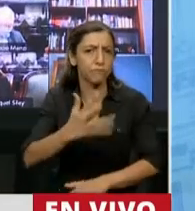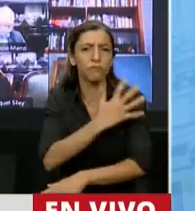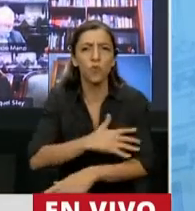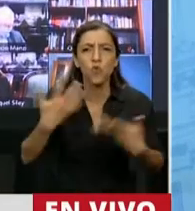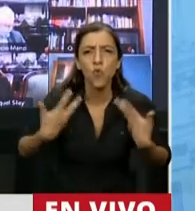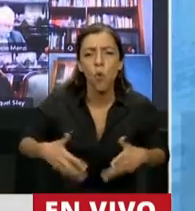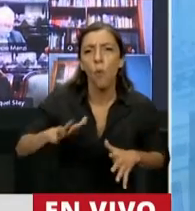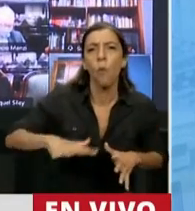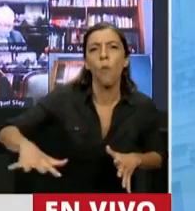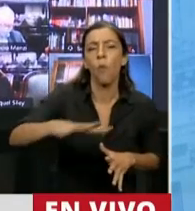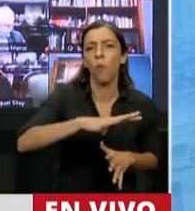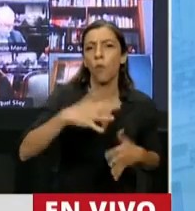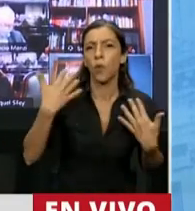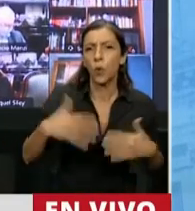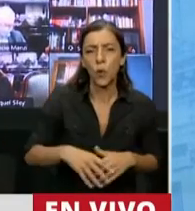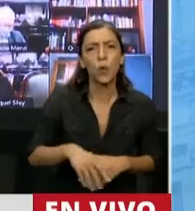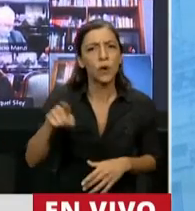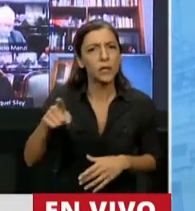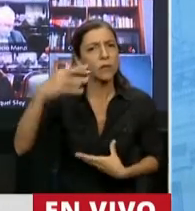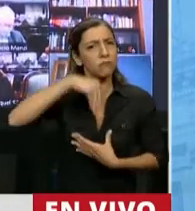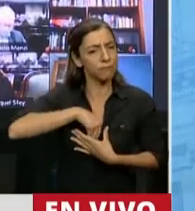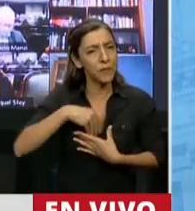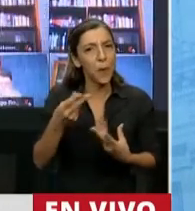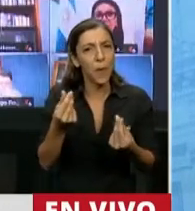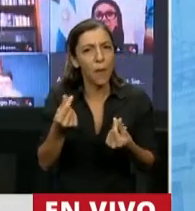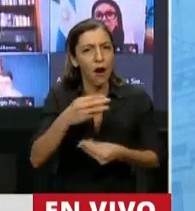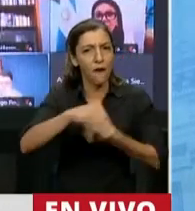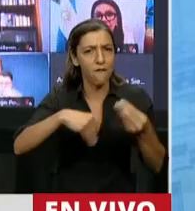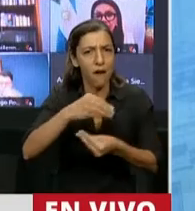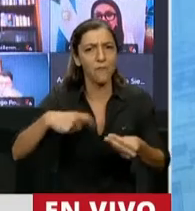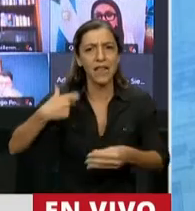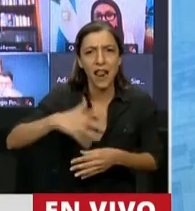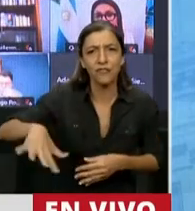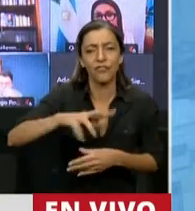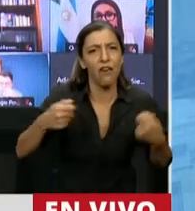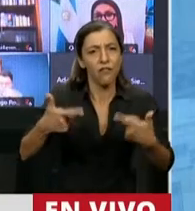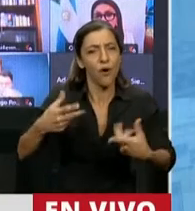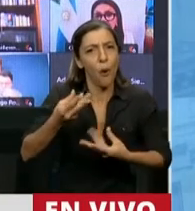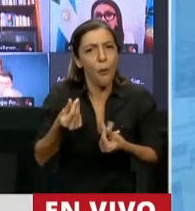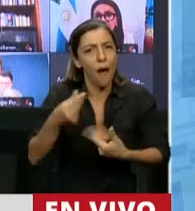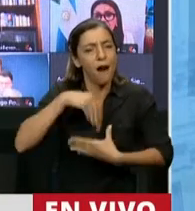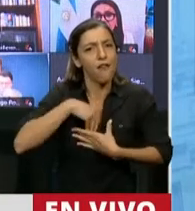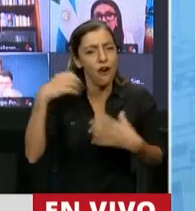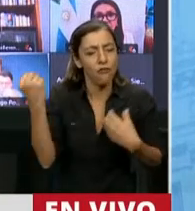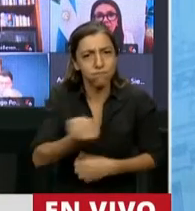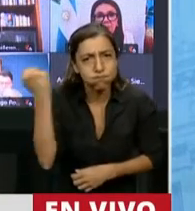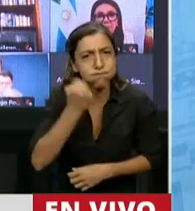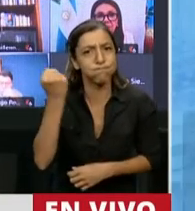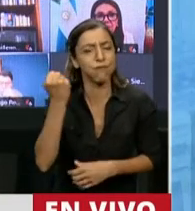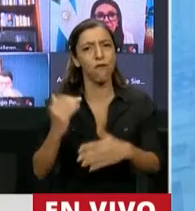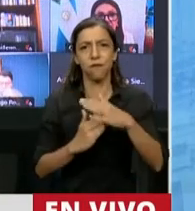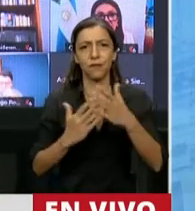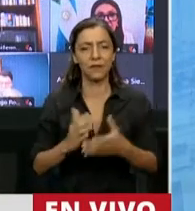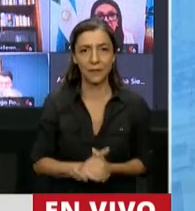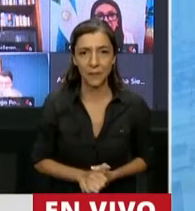sociedad, la verdad que era muy grande. Y ese hombre aprendió que en el deporte